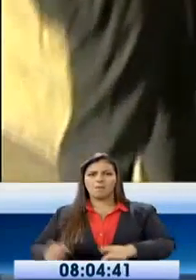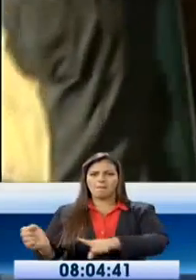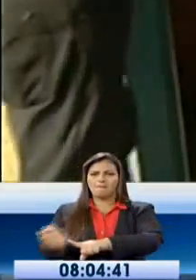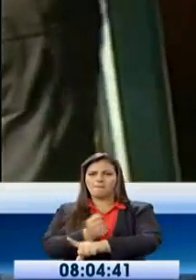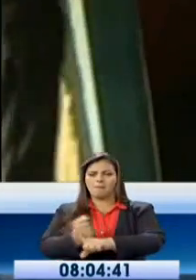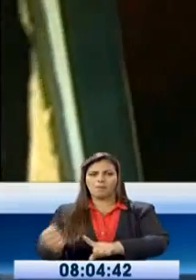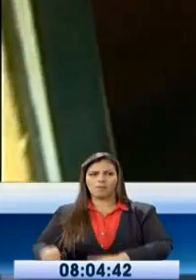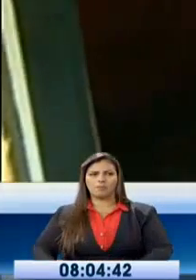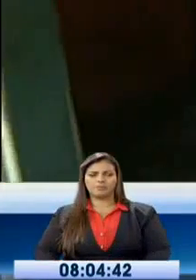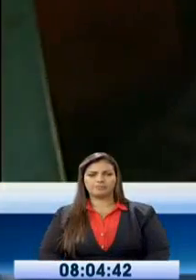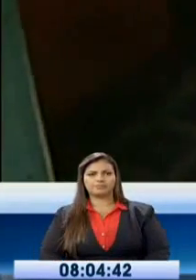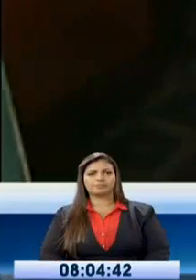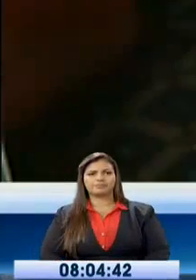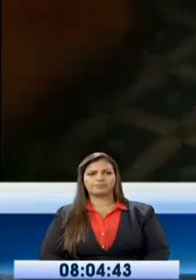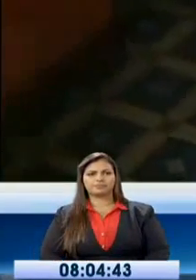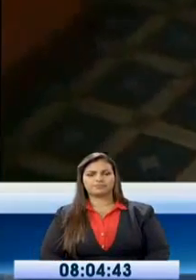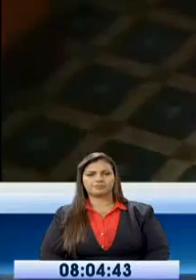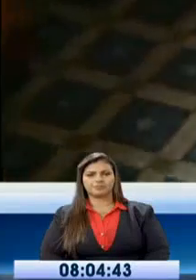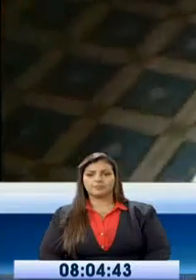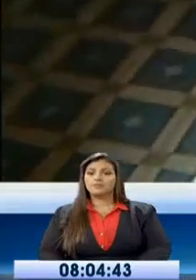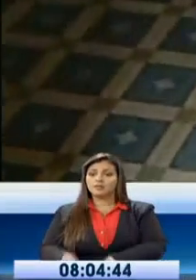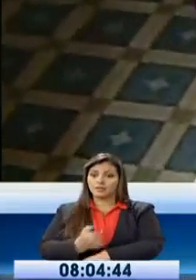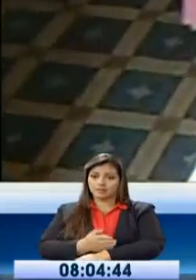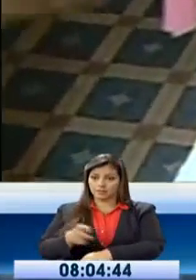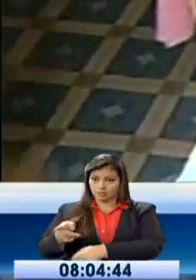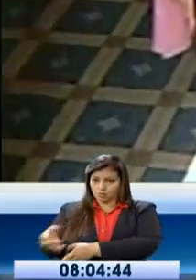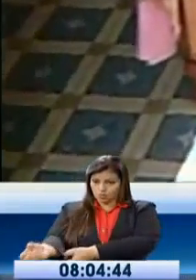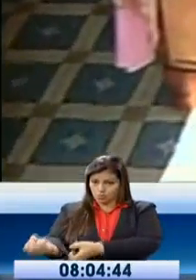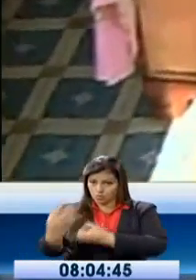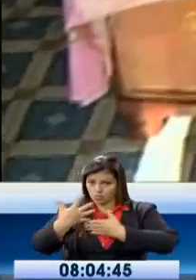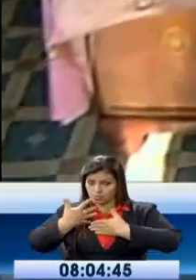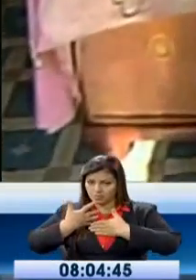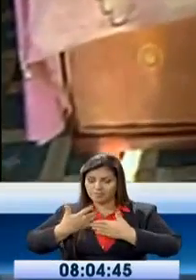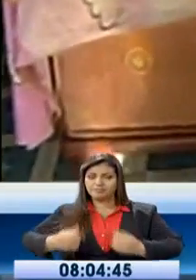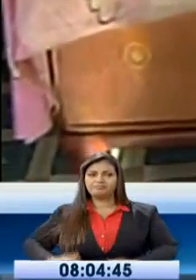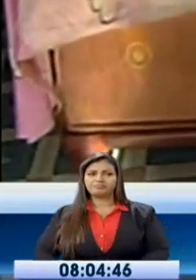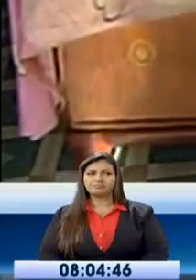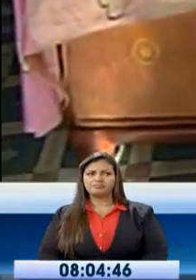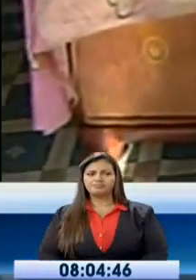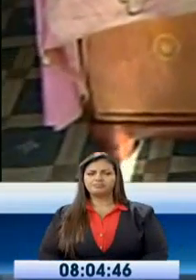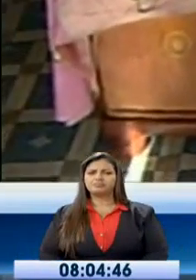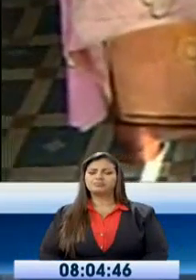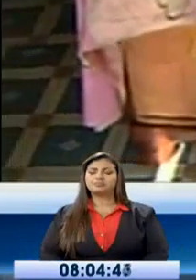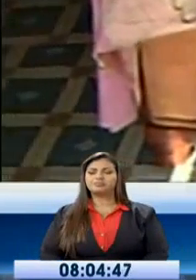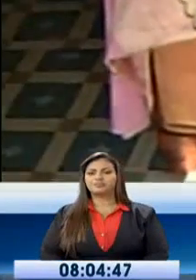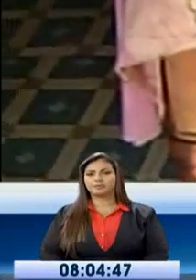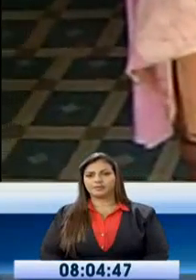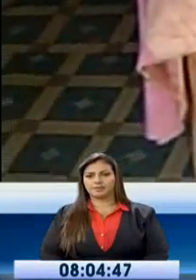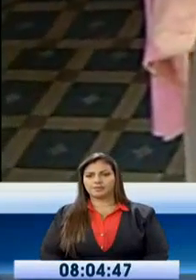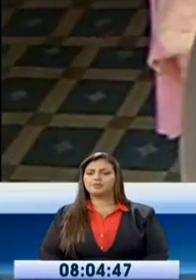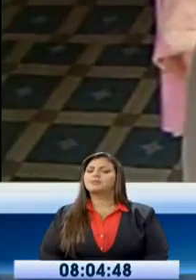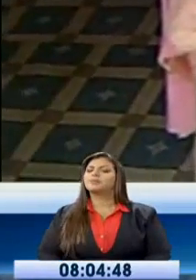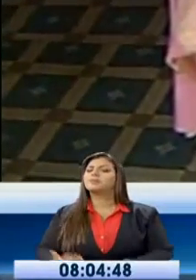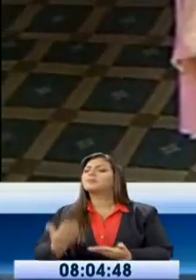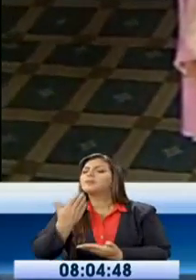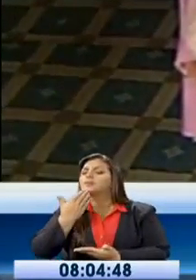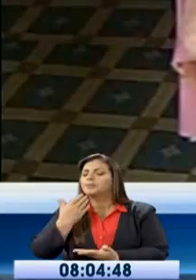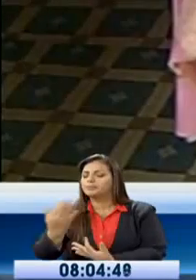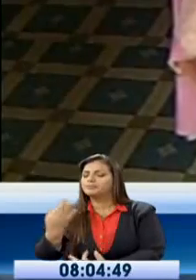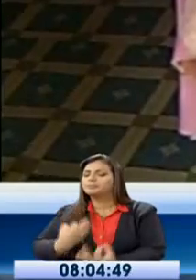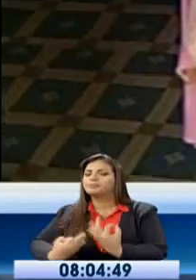la puerta así como yo la veo en este momento. Sí, sí. ¿Estaba con sus familiares? Sí, había llegado mi nieto, con la mujer de mi